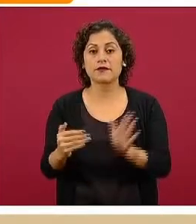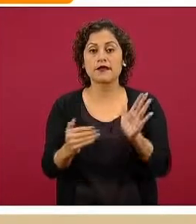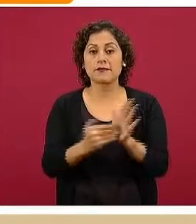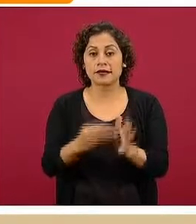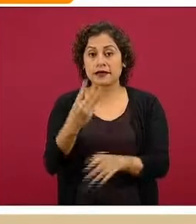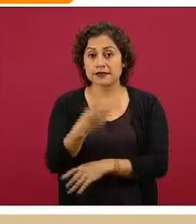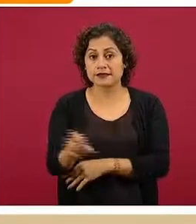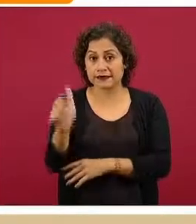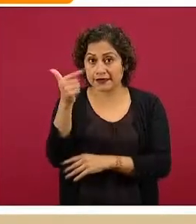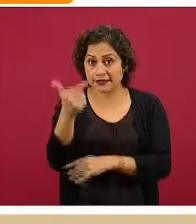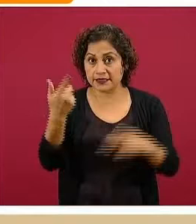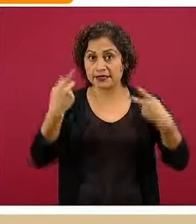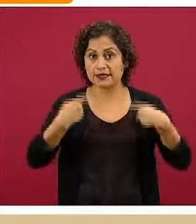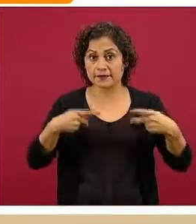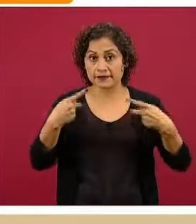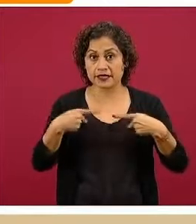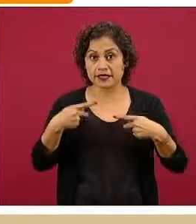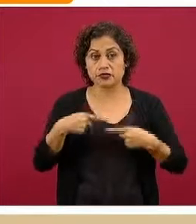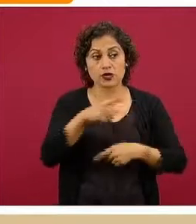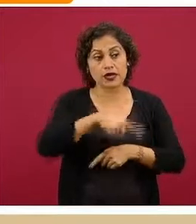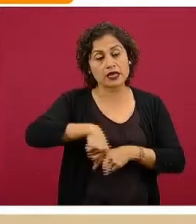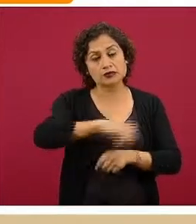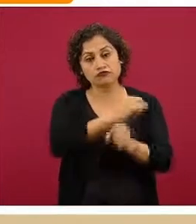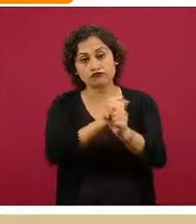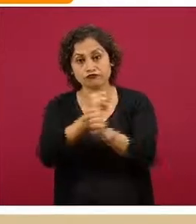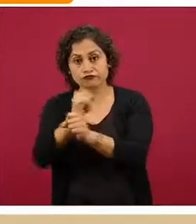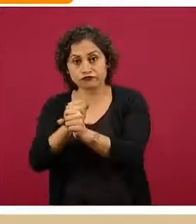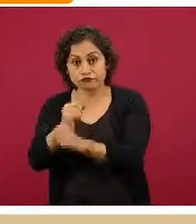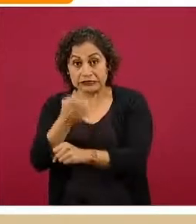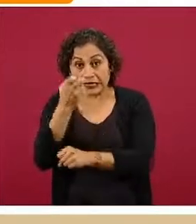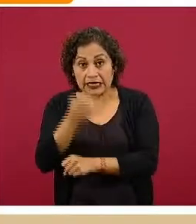2.849.307 personas, de las cuales